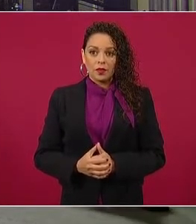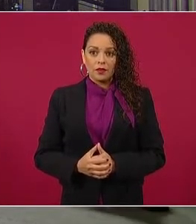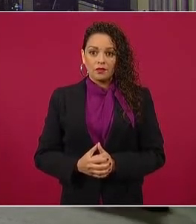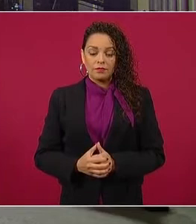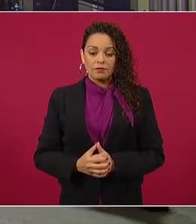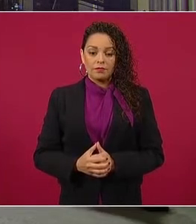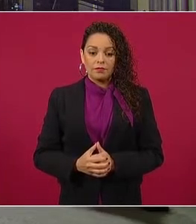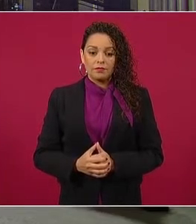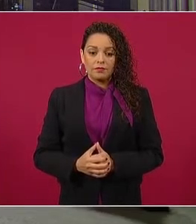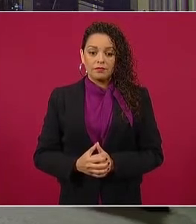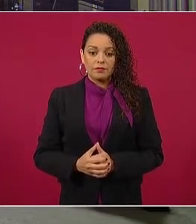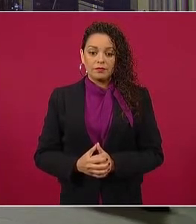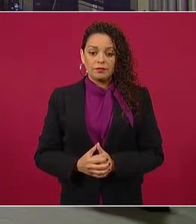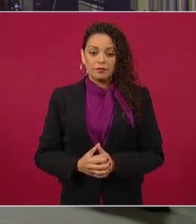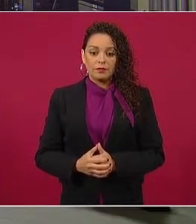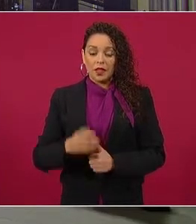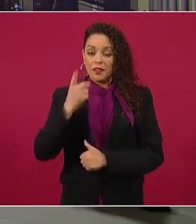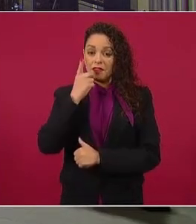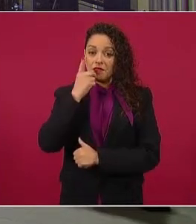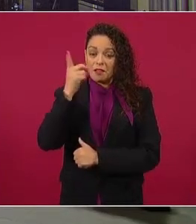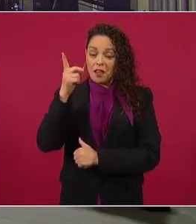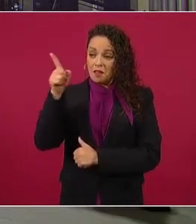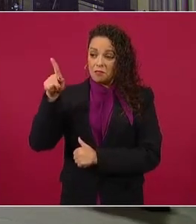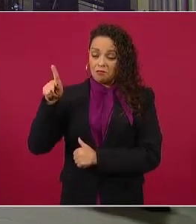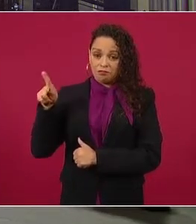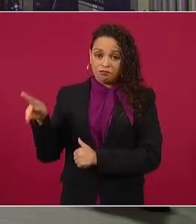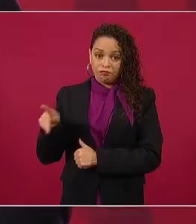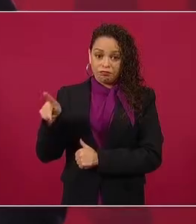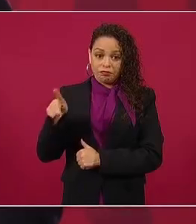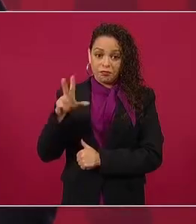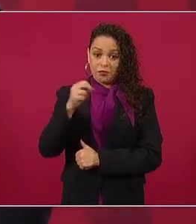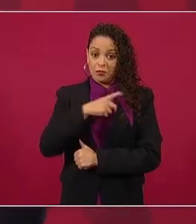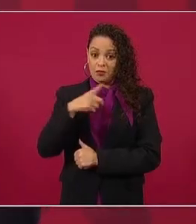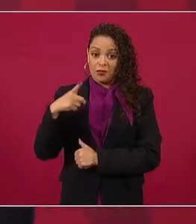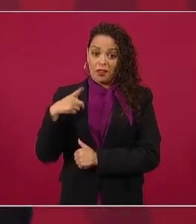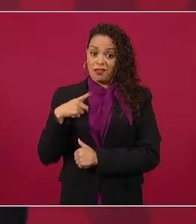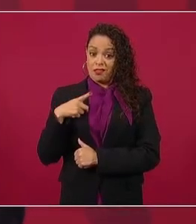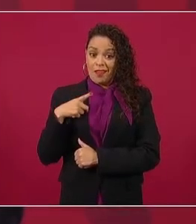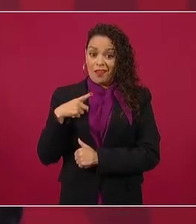Dicen ahí en mi pueblo que no hay que traspasarse.